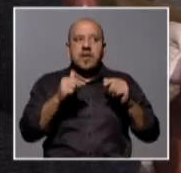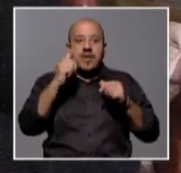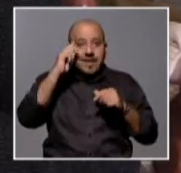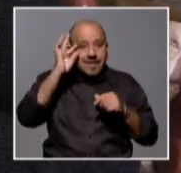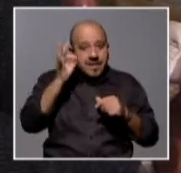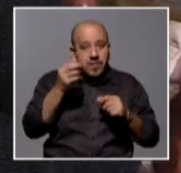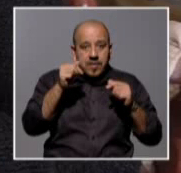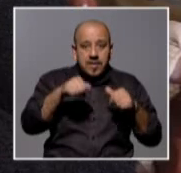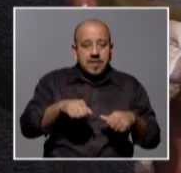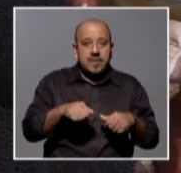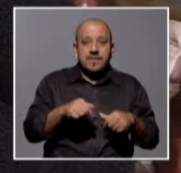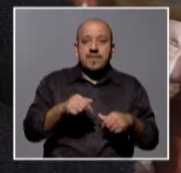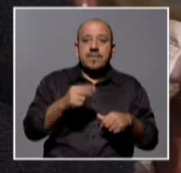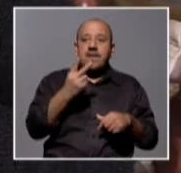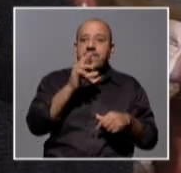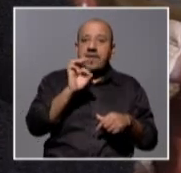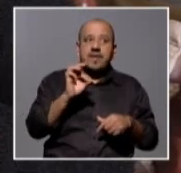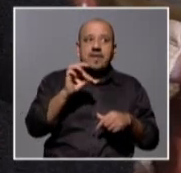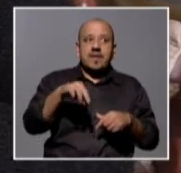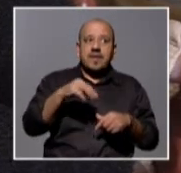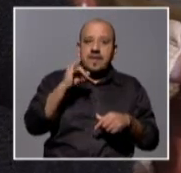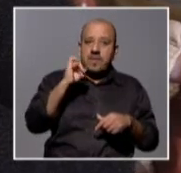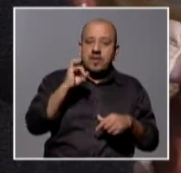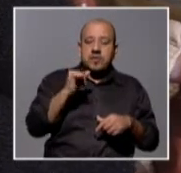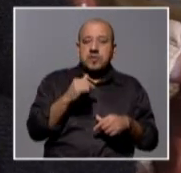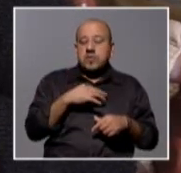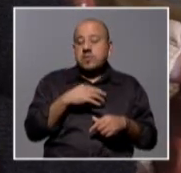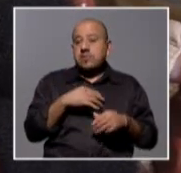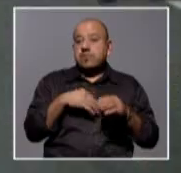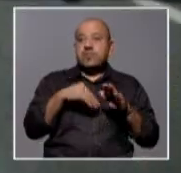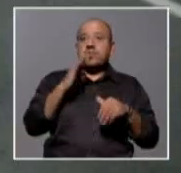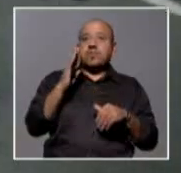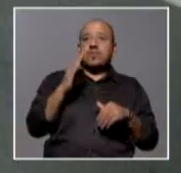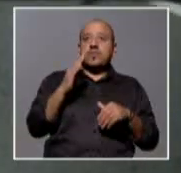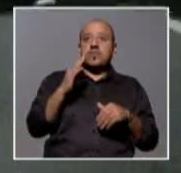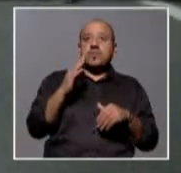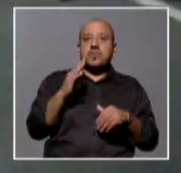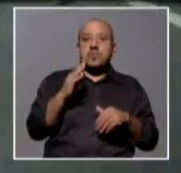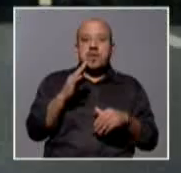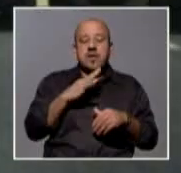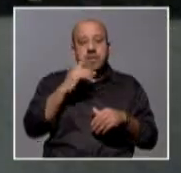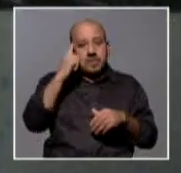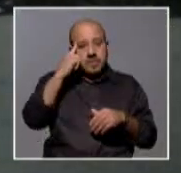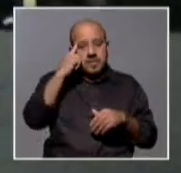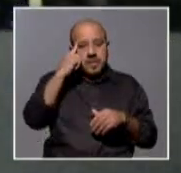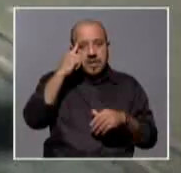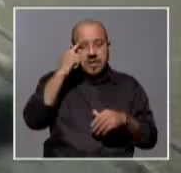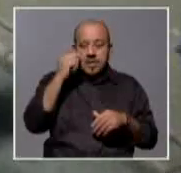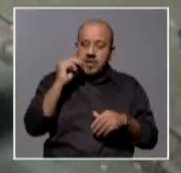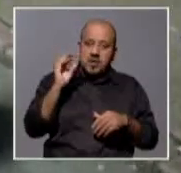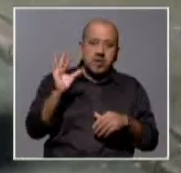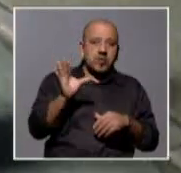de mayo va a ser inolvidable también por eso, porque hay que reformularse todo y hacerlo de otra